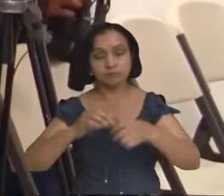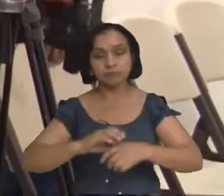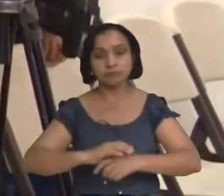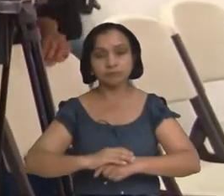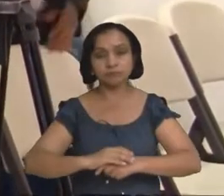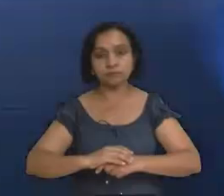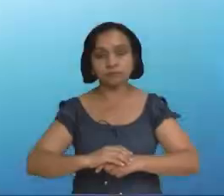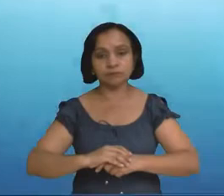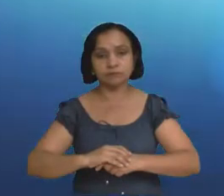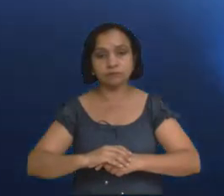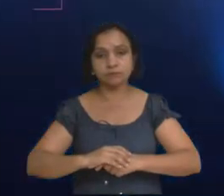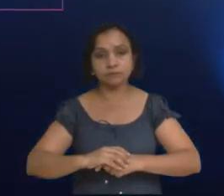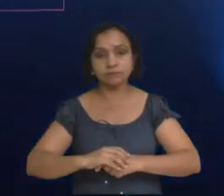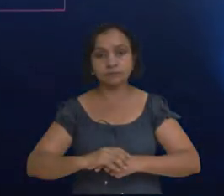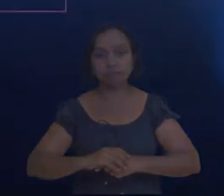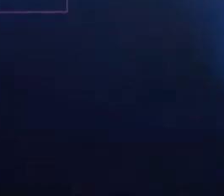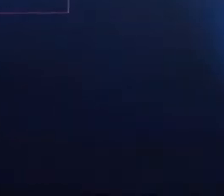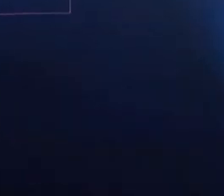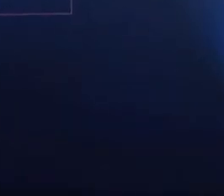Marcia.